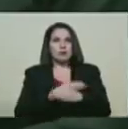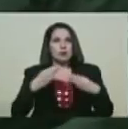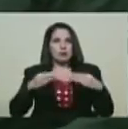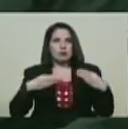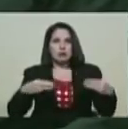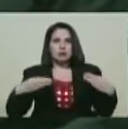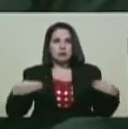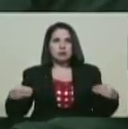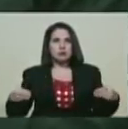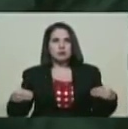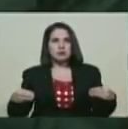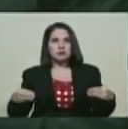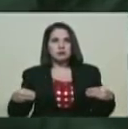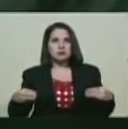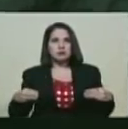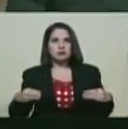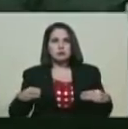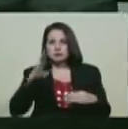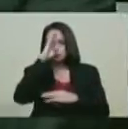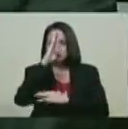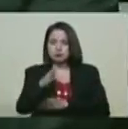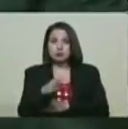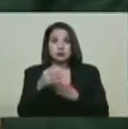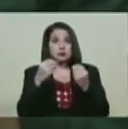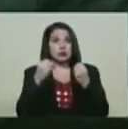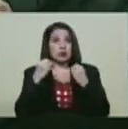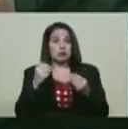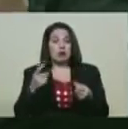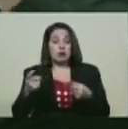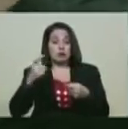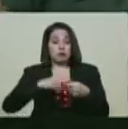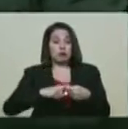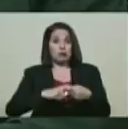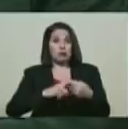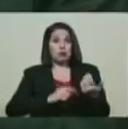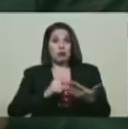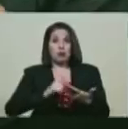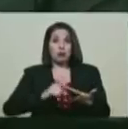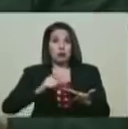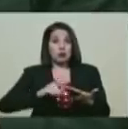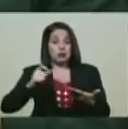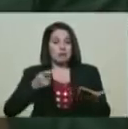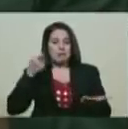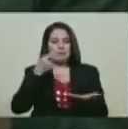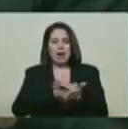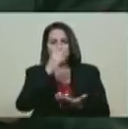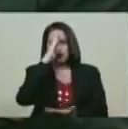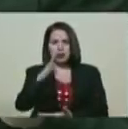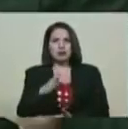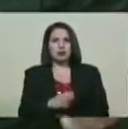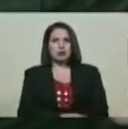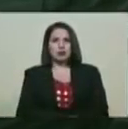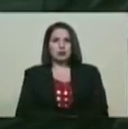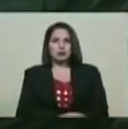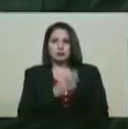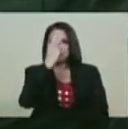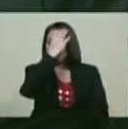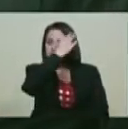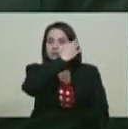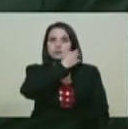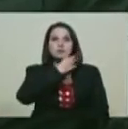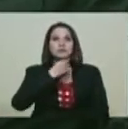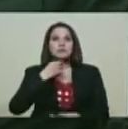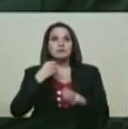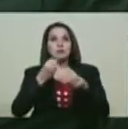tener capacidad de contratación y pronto pago inmediato para que no le